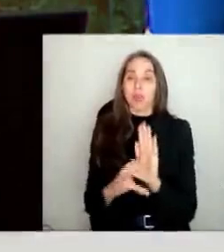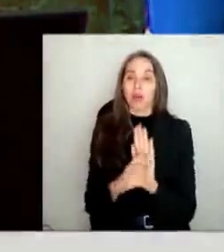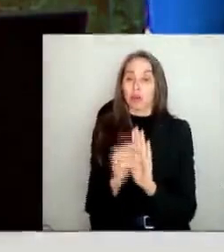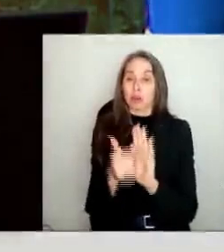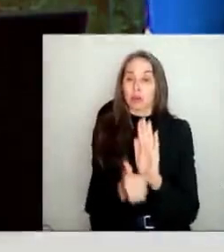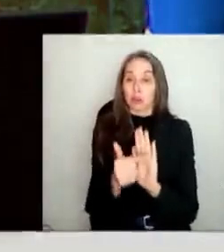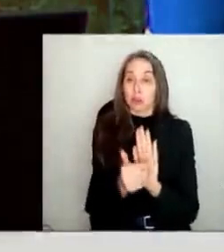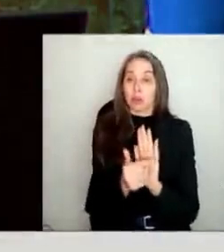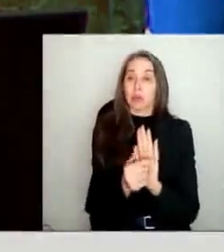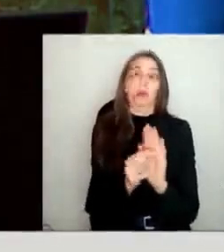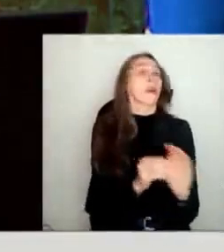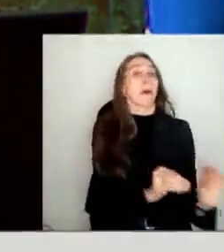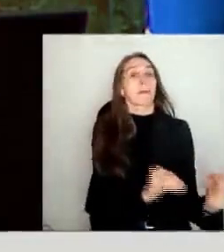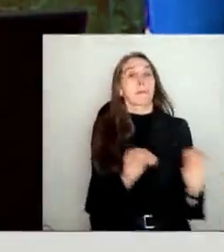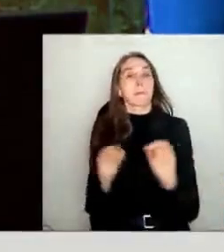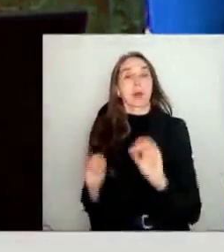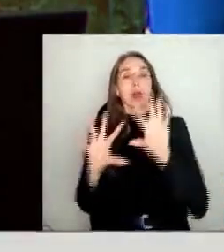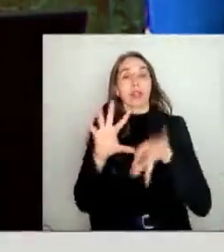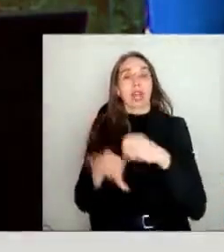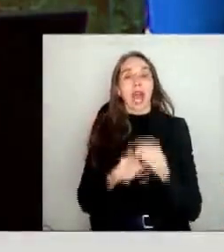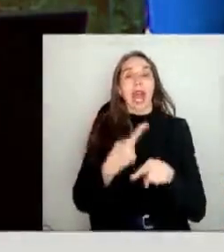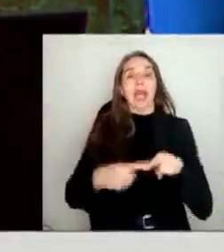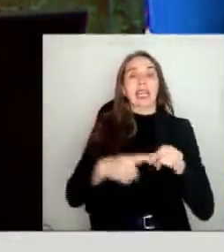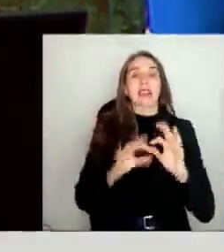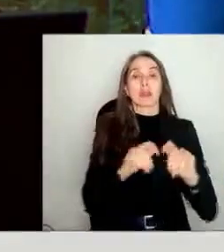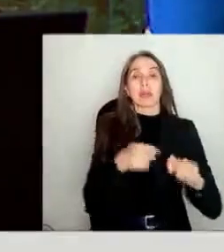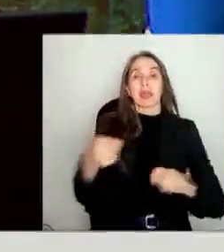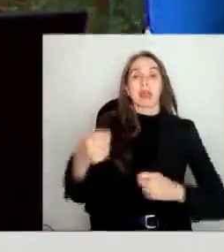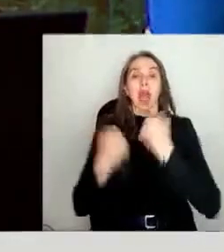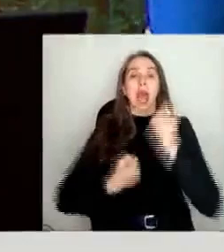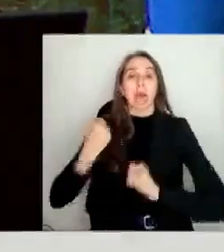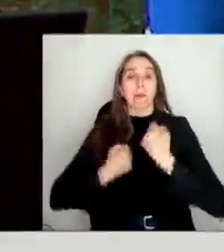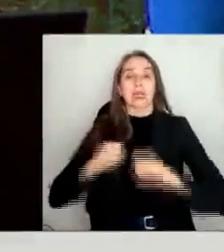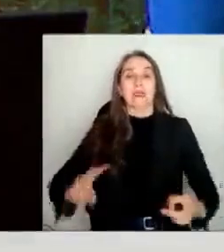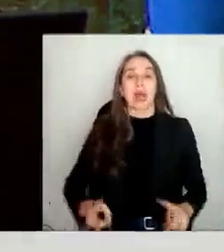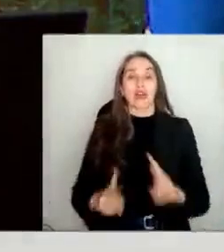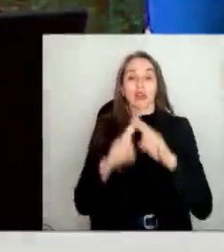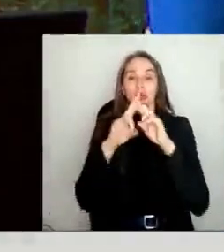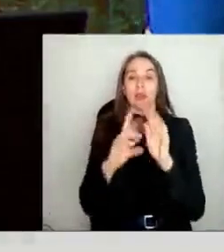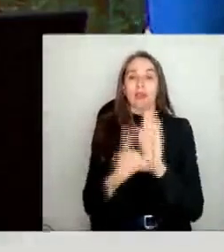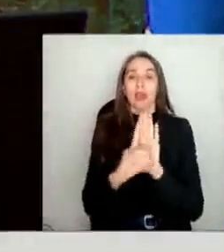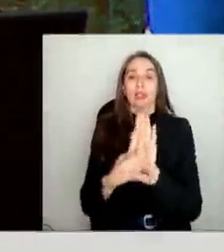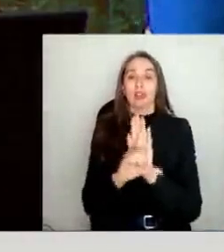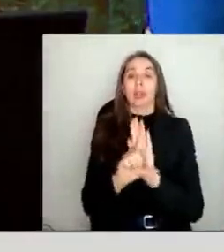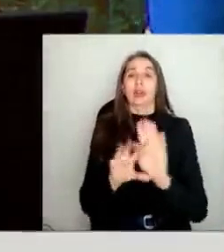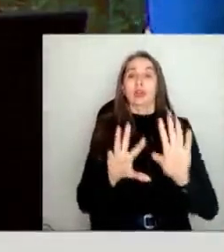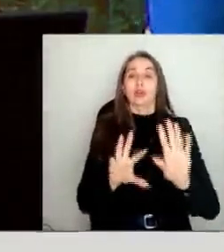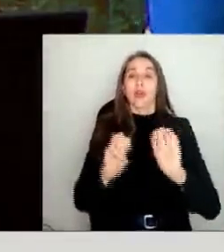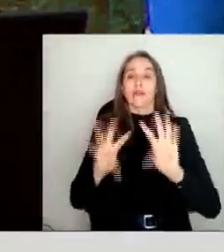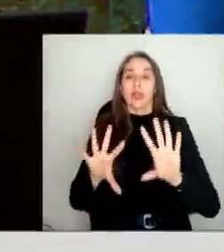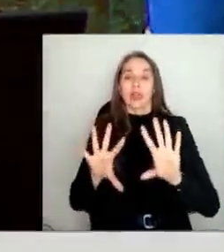para prorrogar por 10 años el crédito especial de empresas constructoras a que se refiere el decreto ley número 910 del